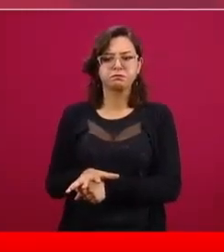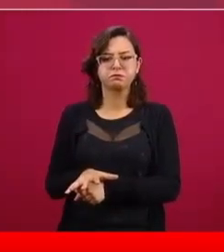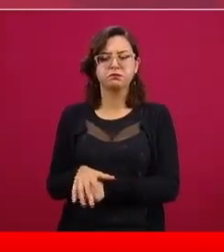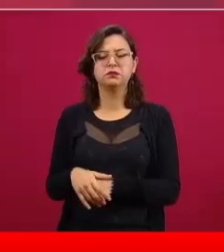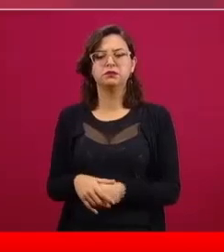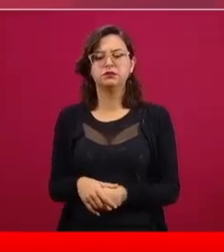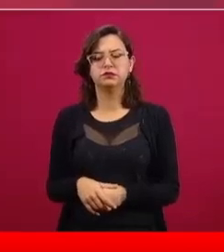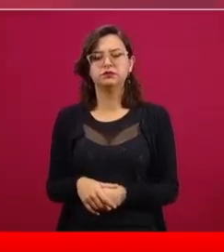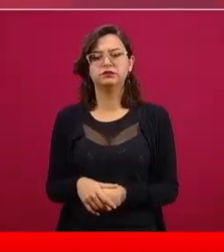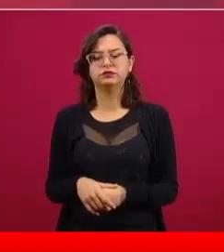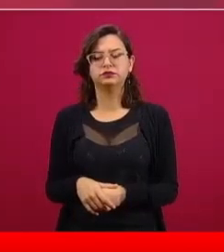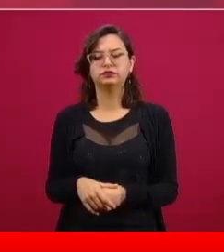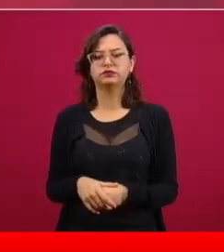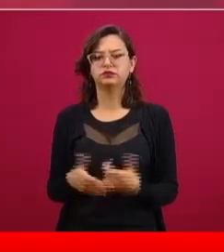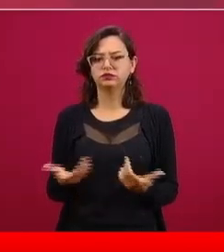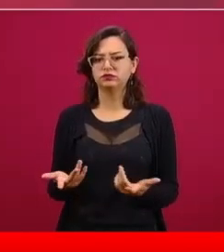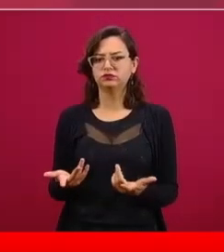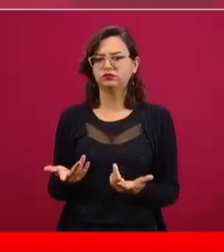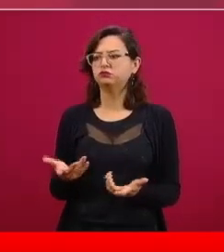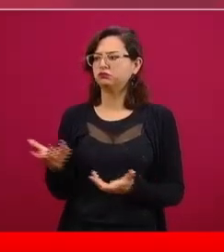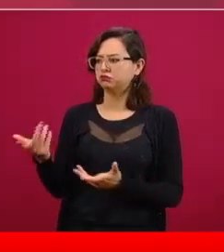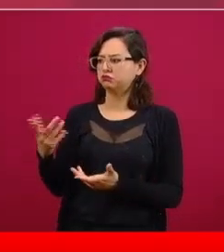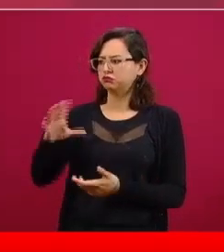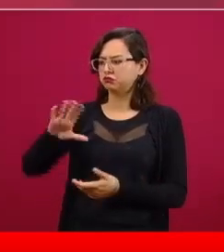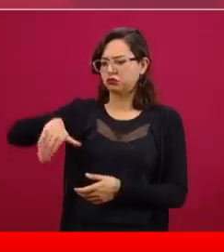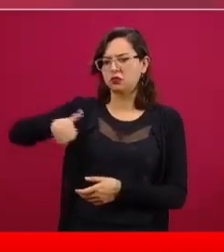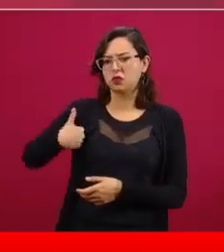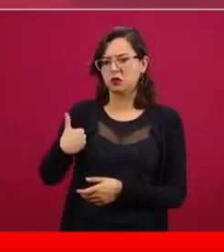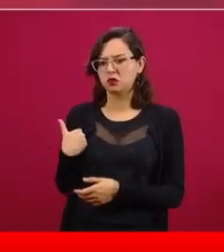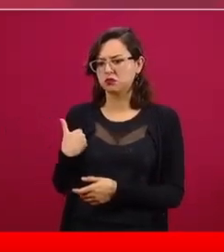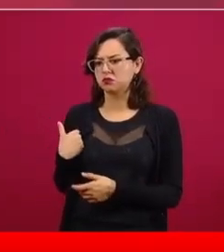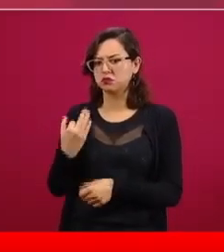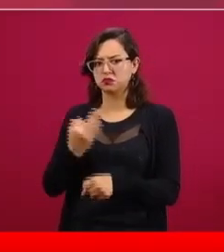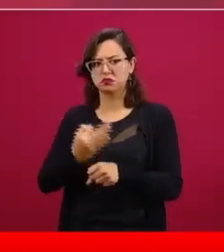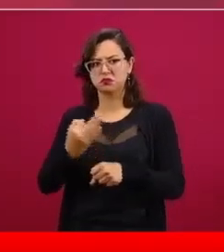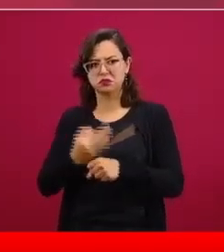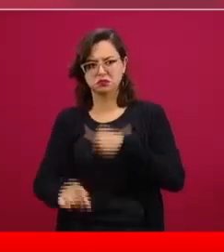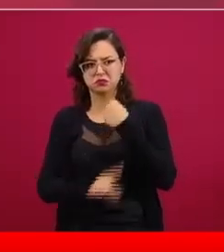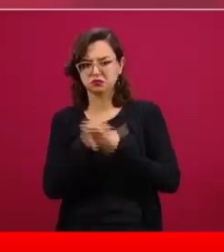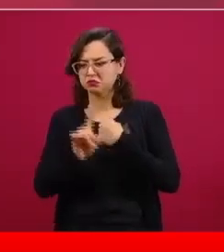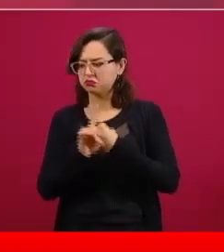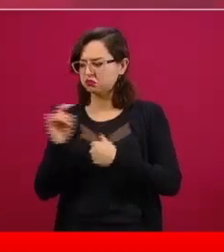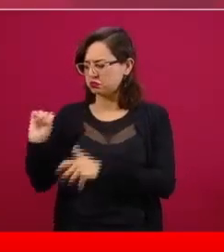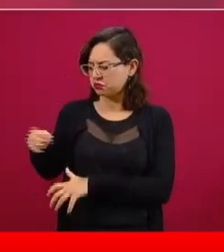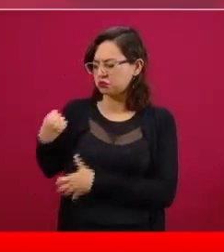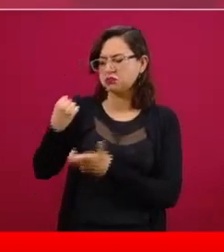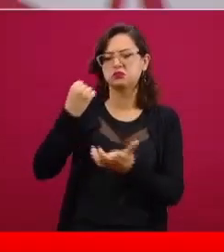que tenemos de qué echar mano frente a la crisis,